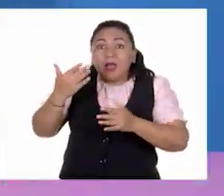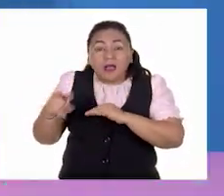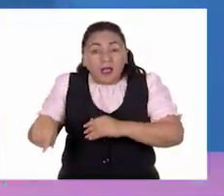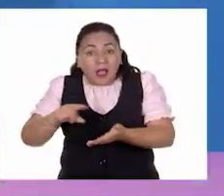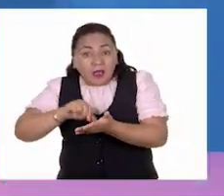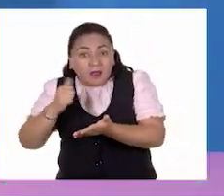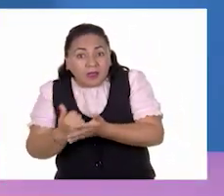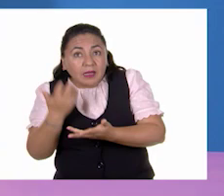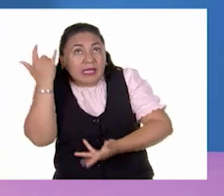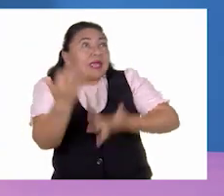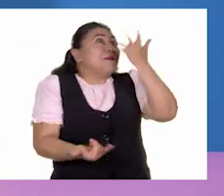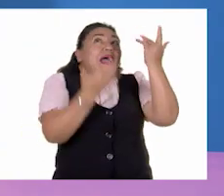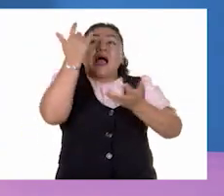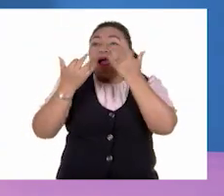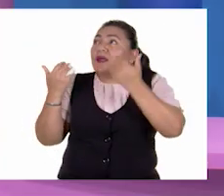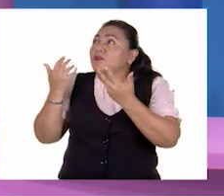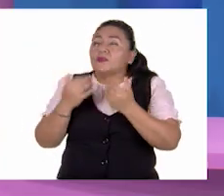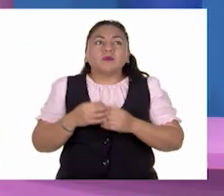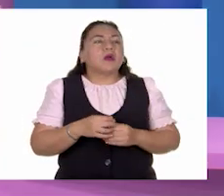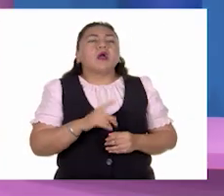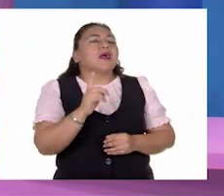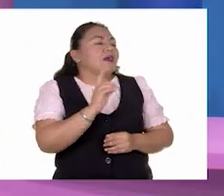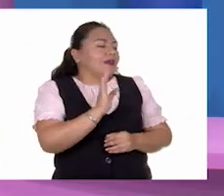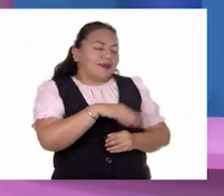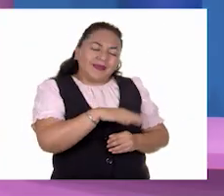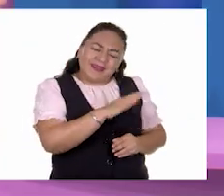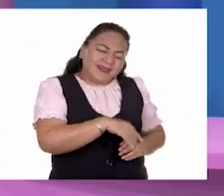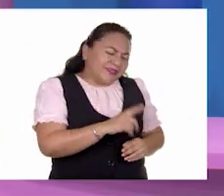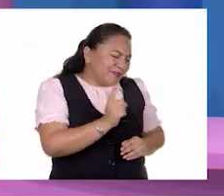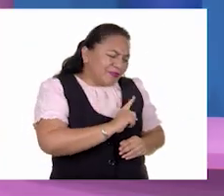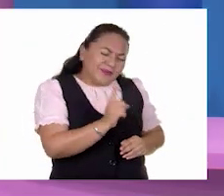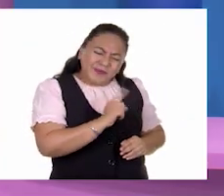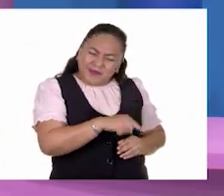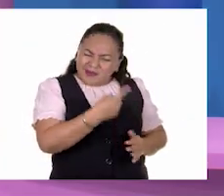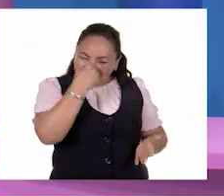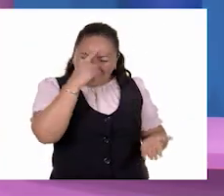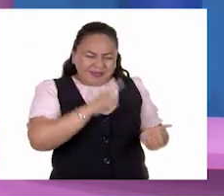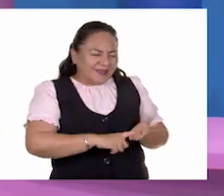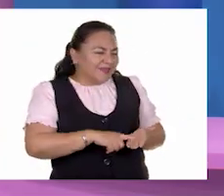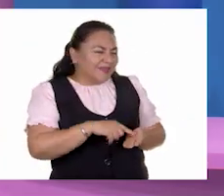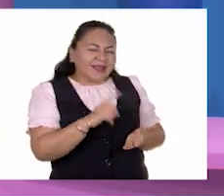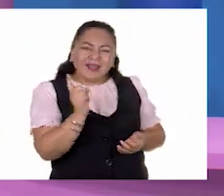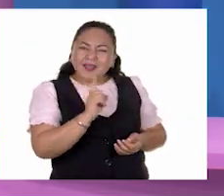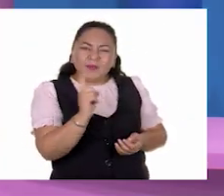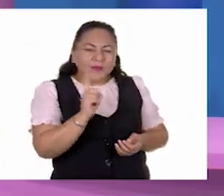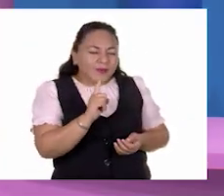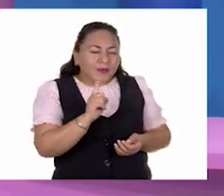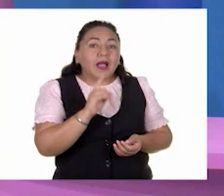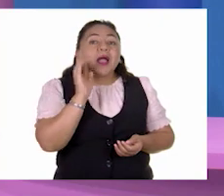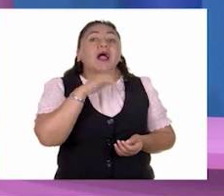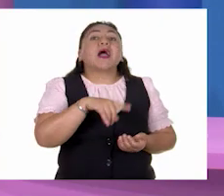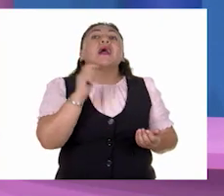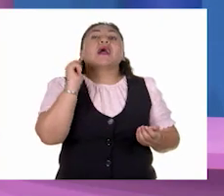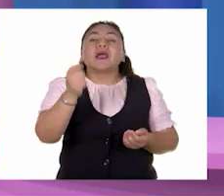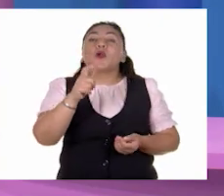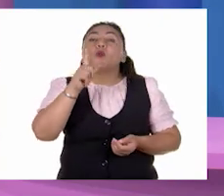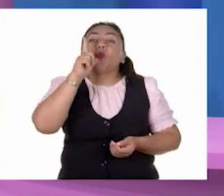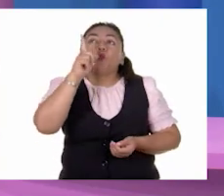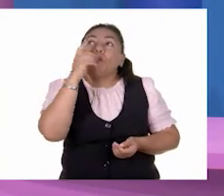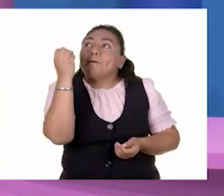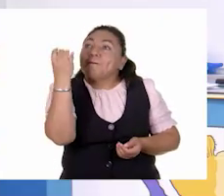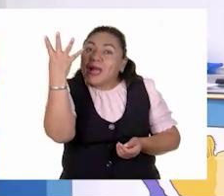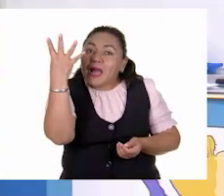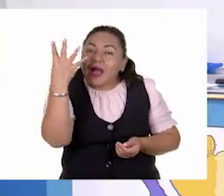profesor? ¡Se está quemando! No, Tom, ¿cómo crees? Lo dice porque están encendidas las luces.